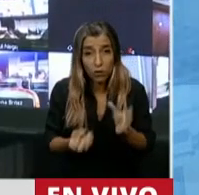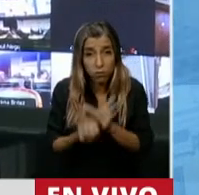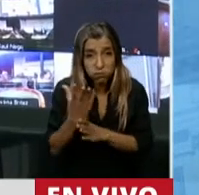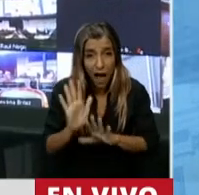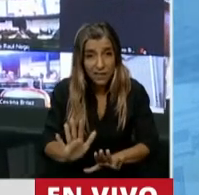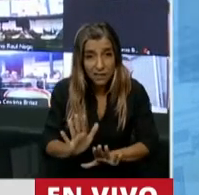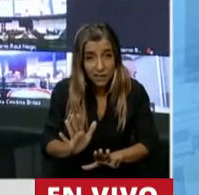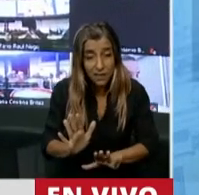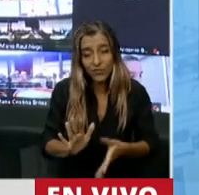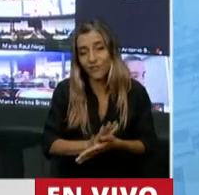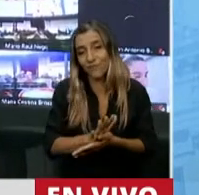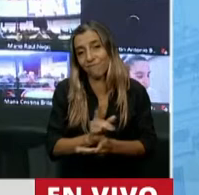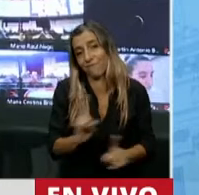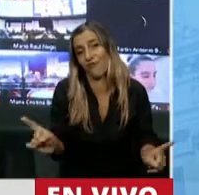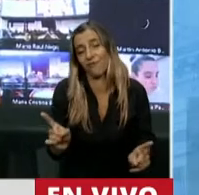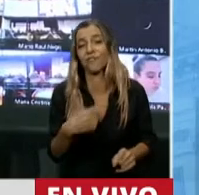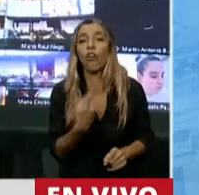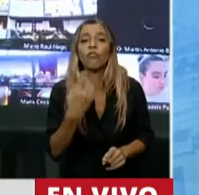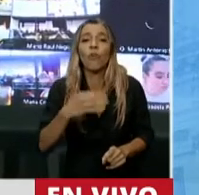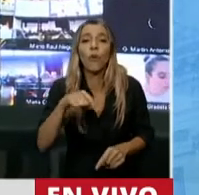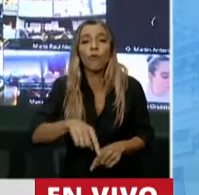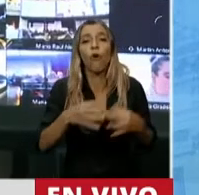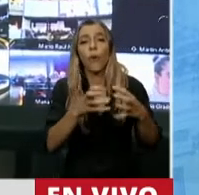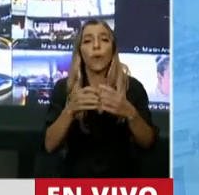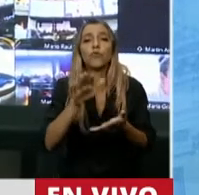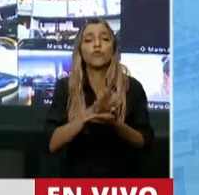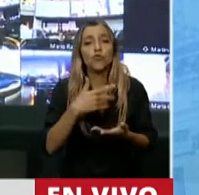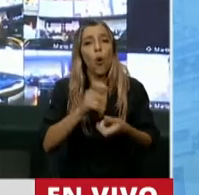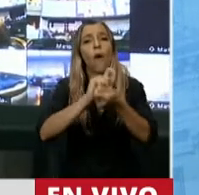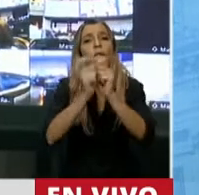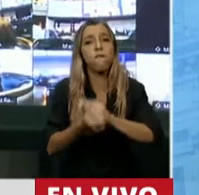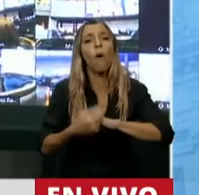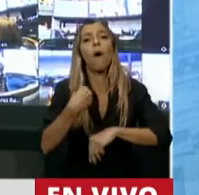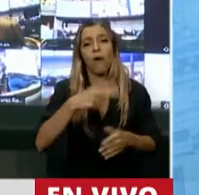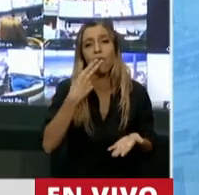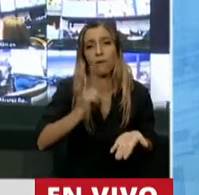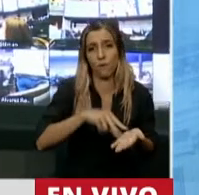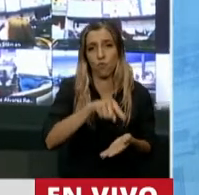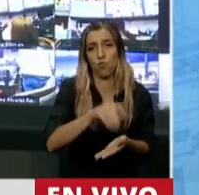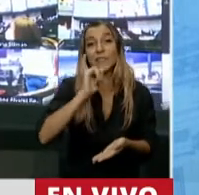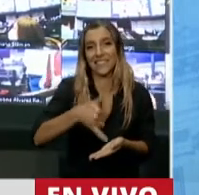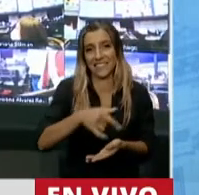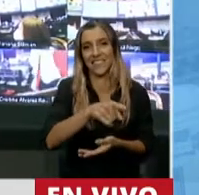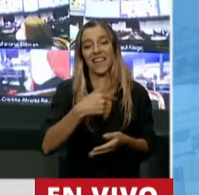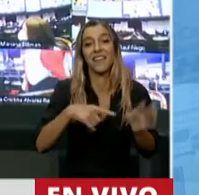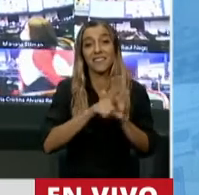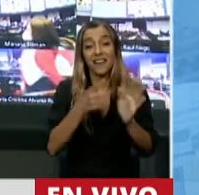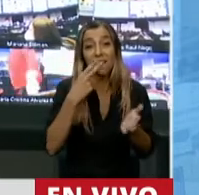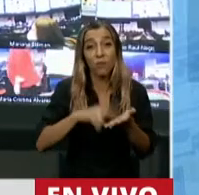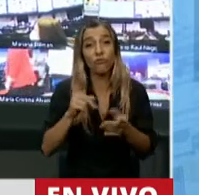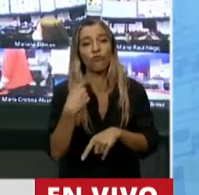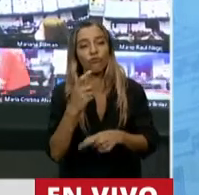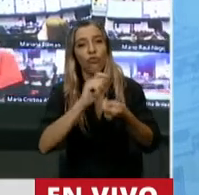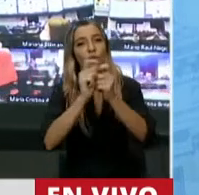tendríamos que estar debatiendo una reforma tributaria. Una reforma tributaria que apunte básicamente